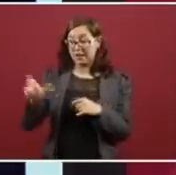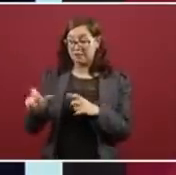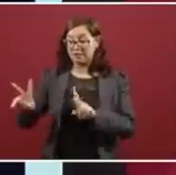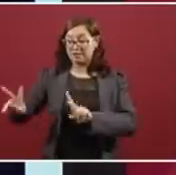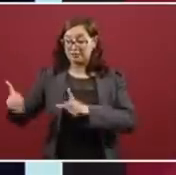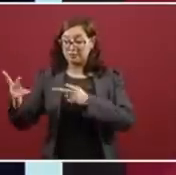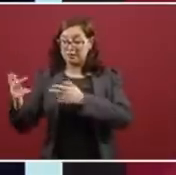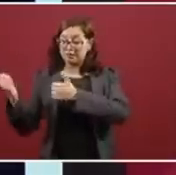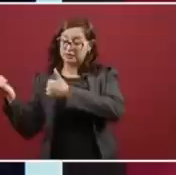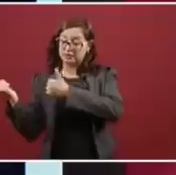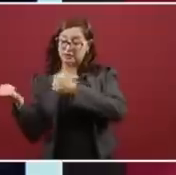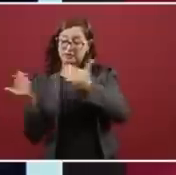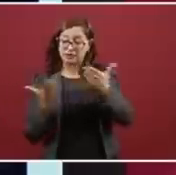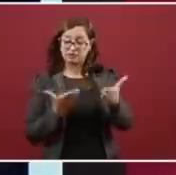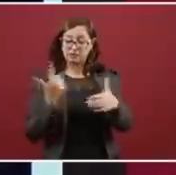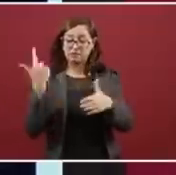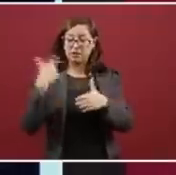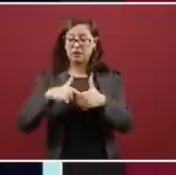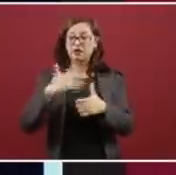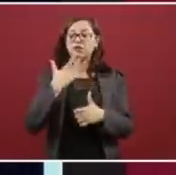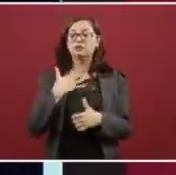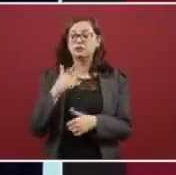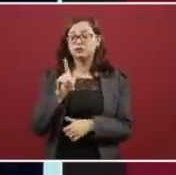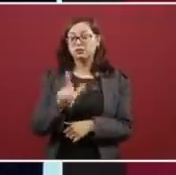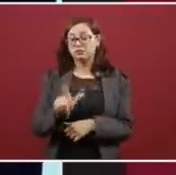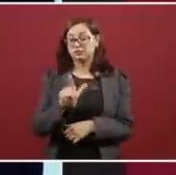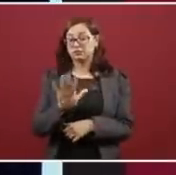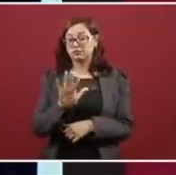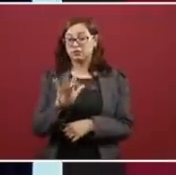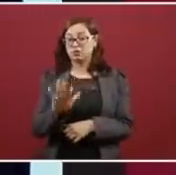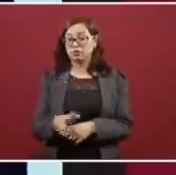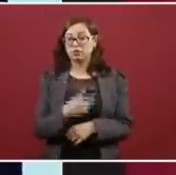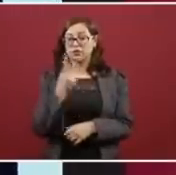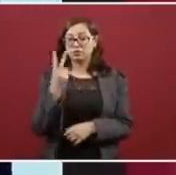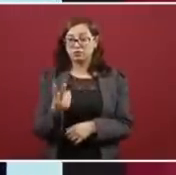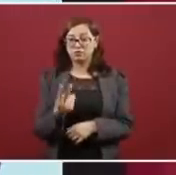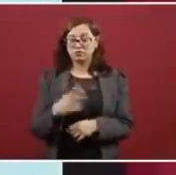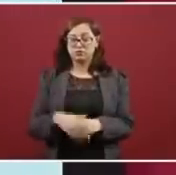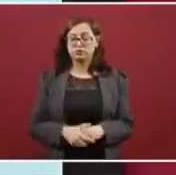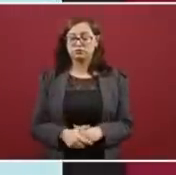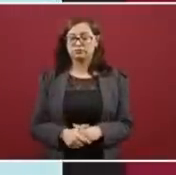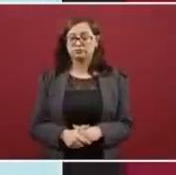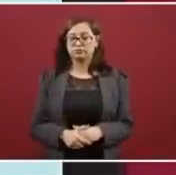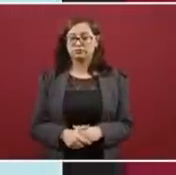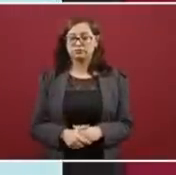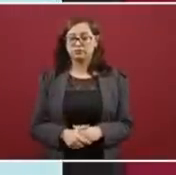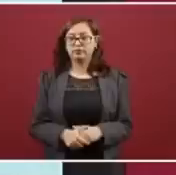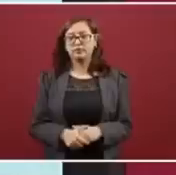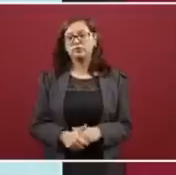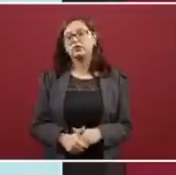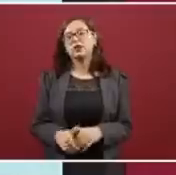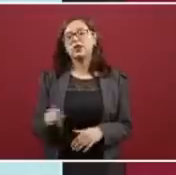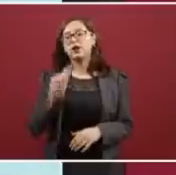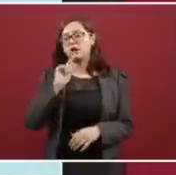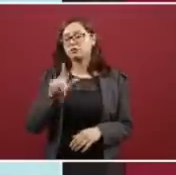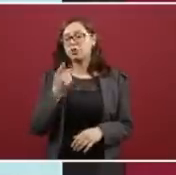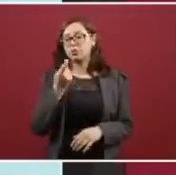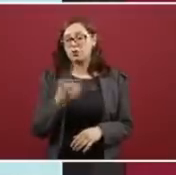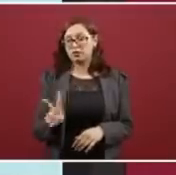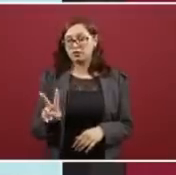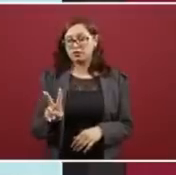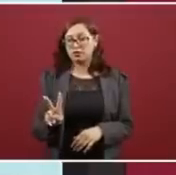servicio al que llega a la combustible 1752 y en esta que es en puerto vallarta jalisco